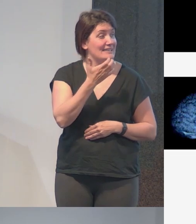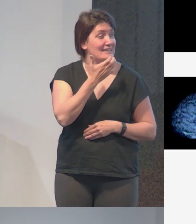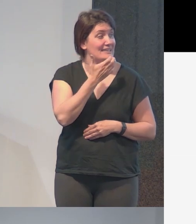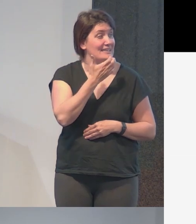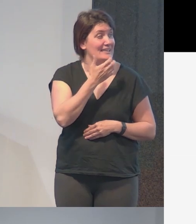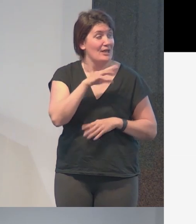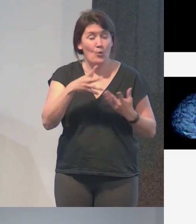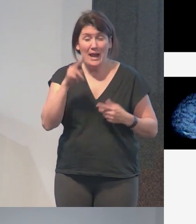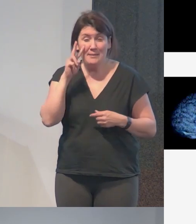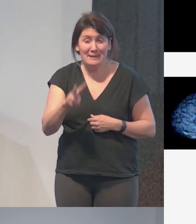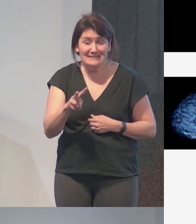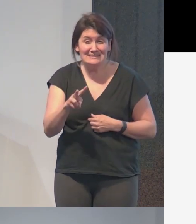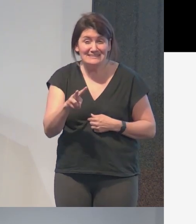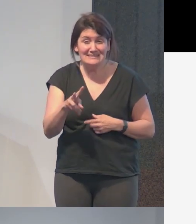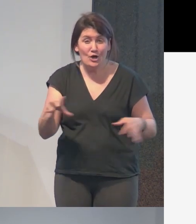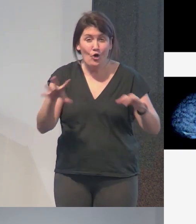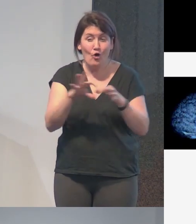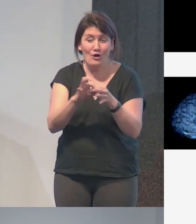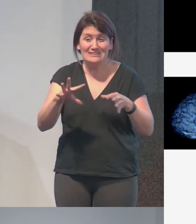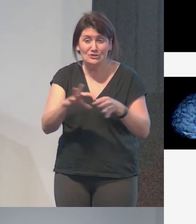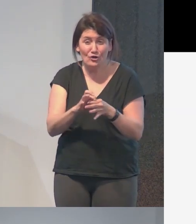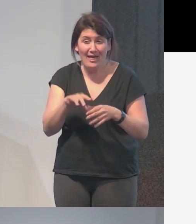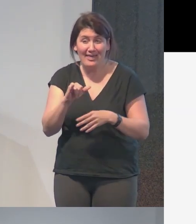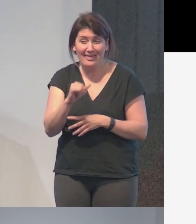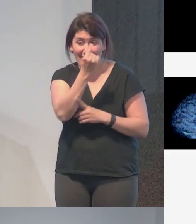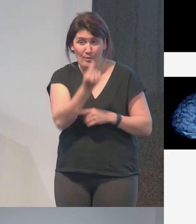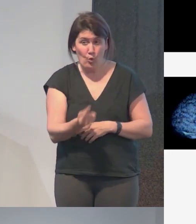igual veis una conexión.